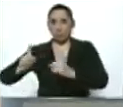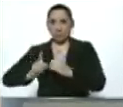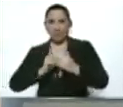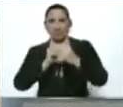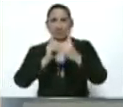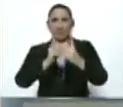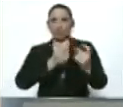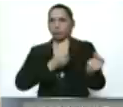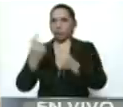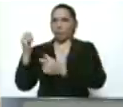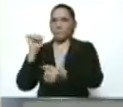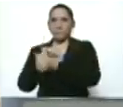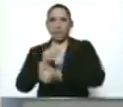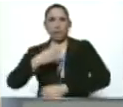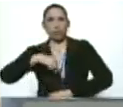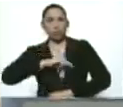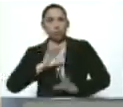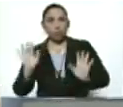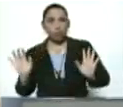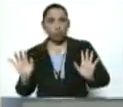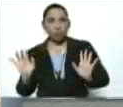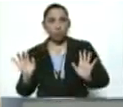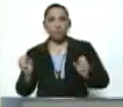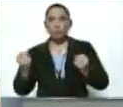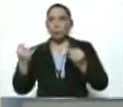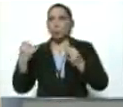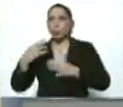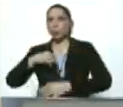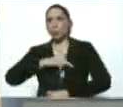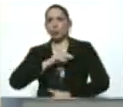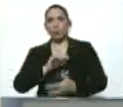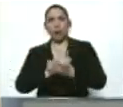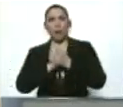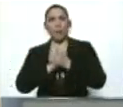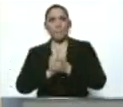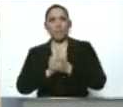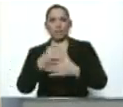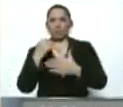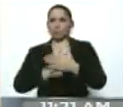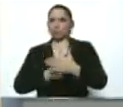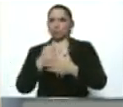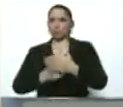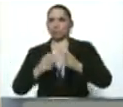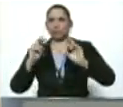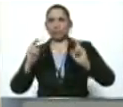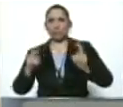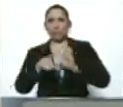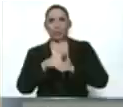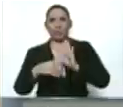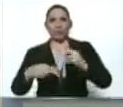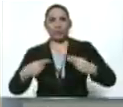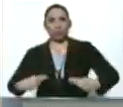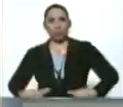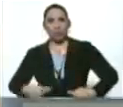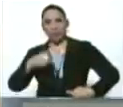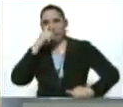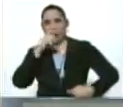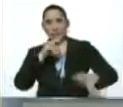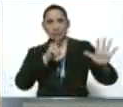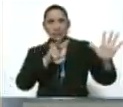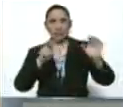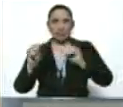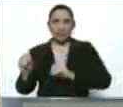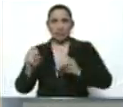presos nosotros y muchos de nuestros compañeros de lucha en materia de derechos humanos en los años 70, 80,